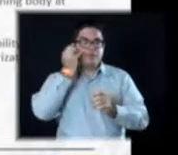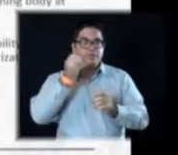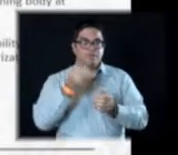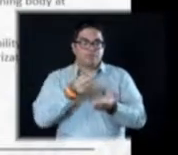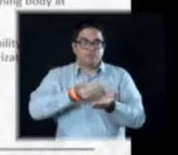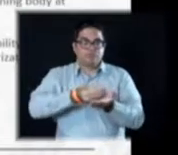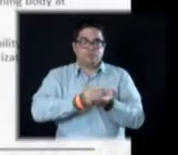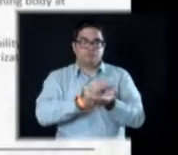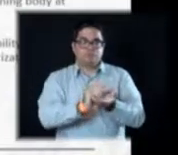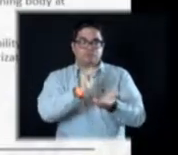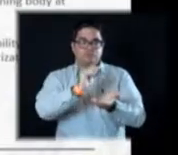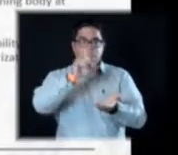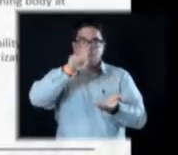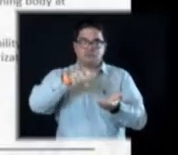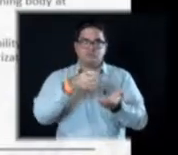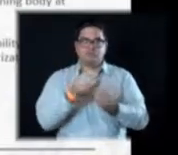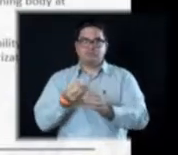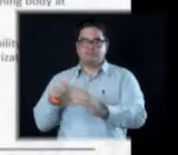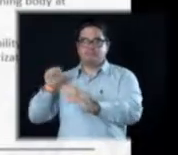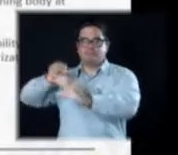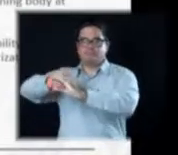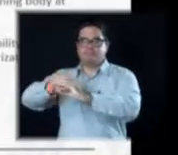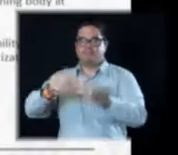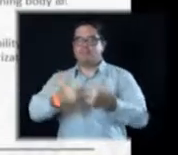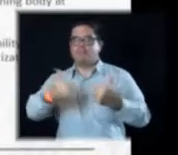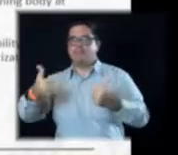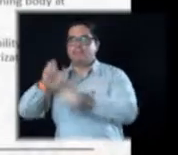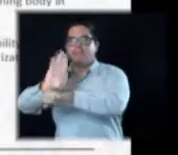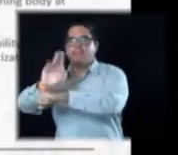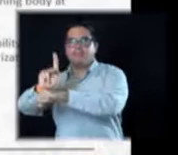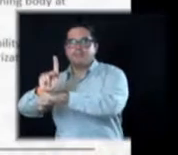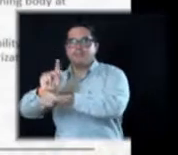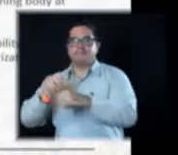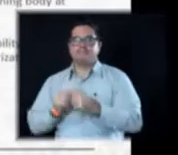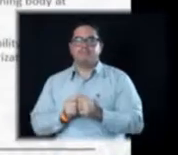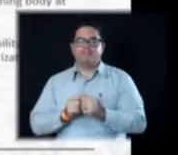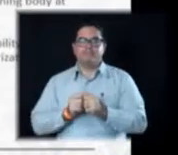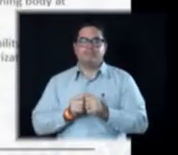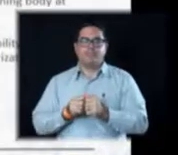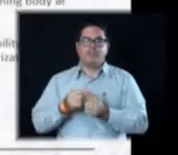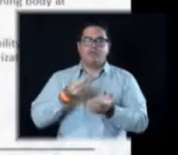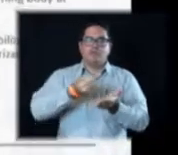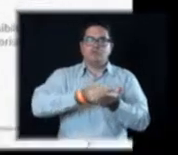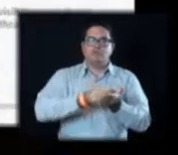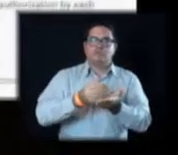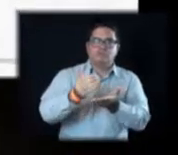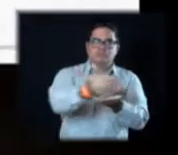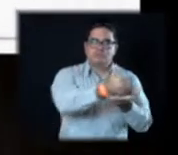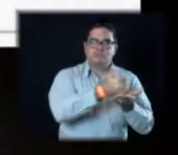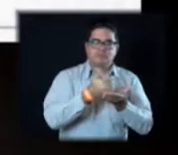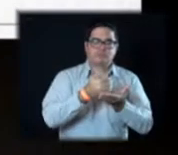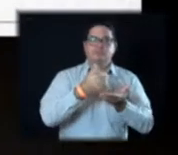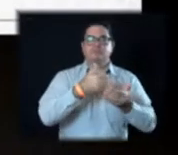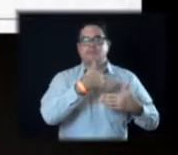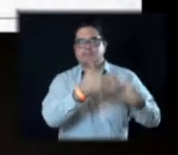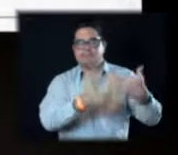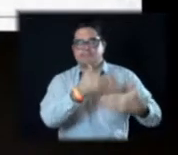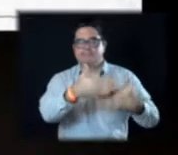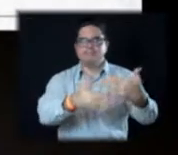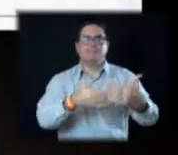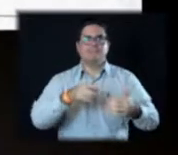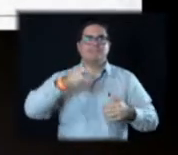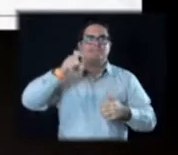especiales, o si los fondos deben estar mantenidos en una cuenta para darle seguimiento. El Departamento de Hacienda requiere